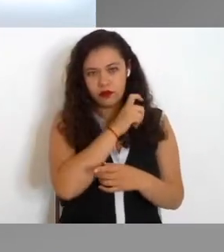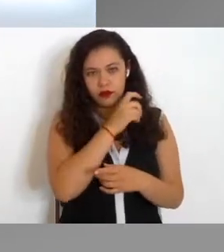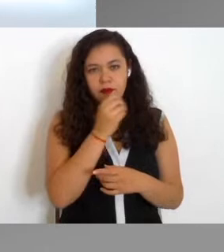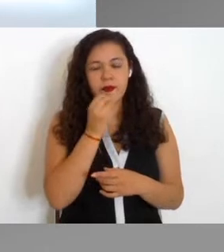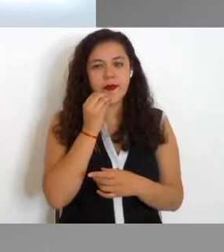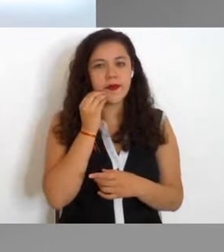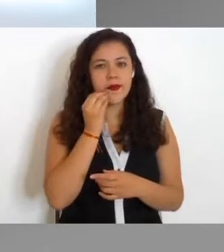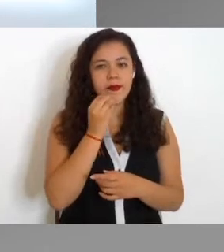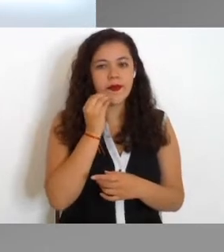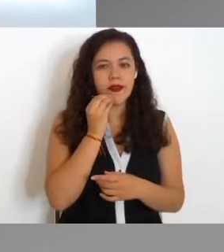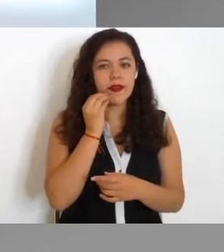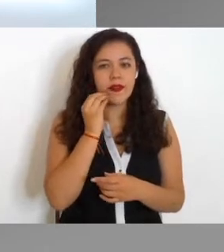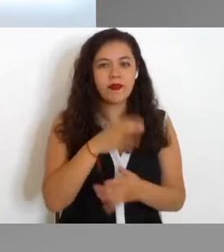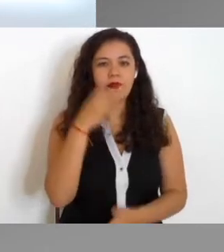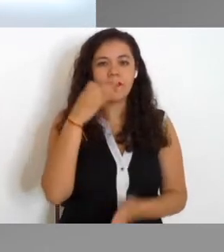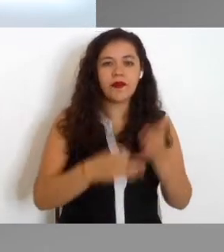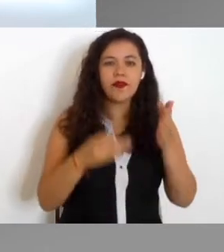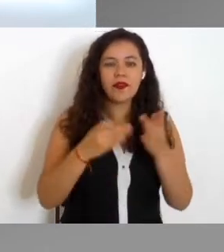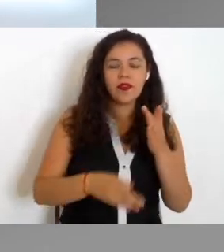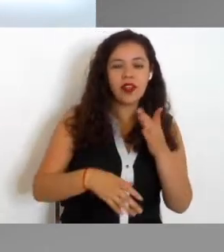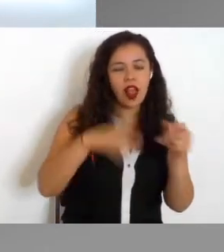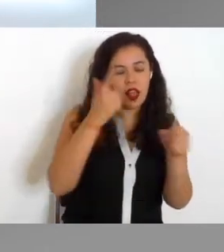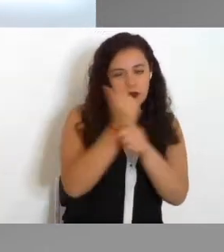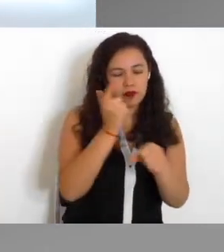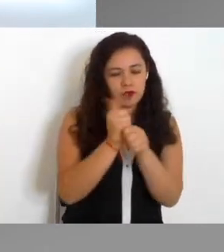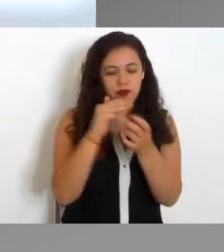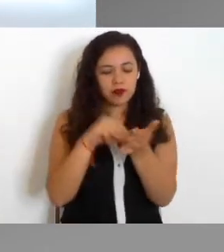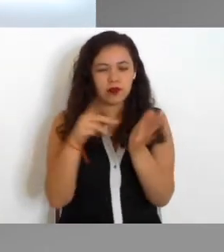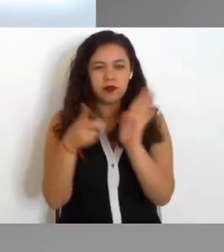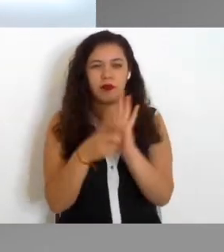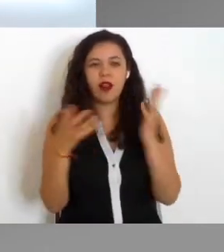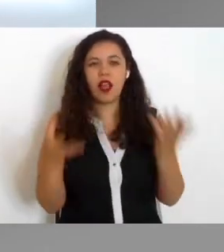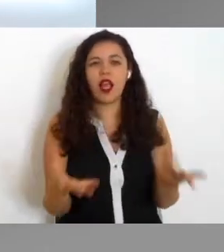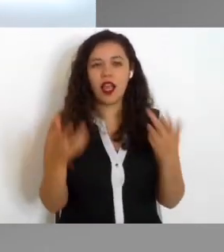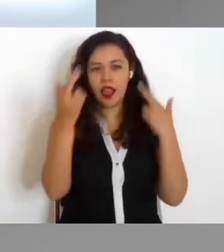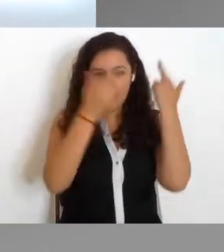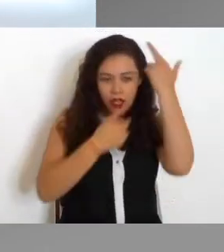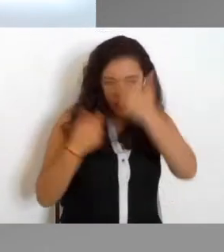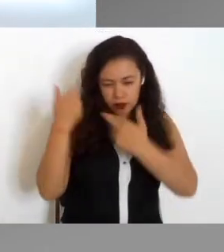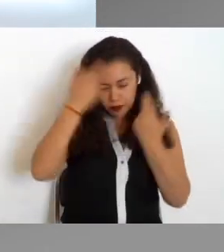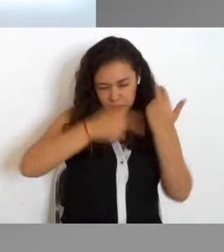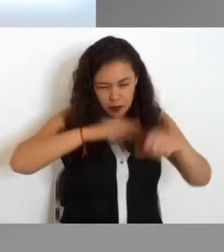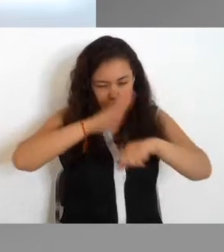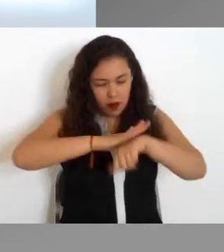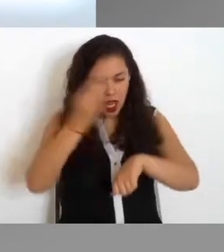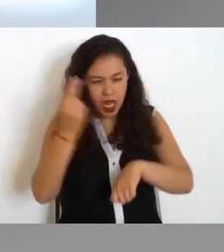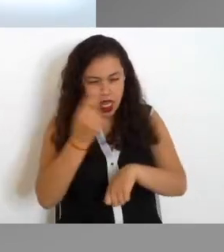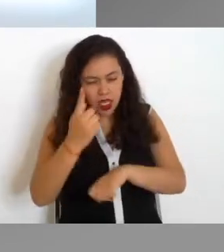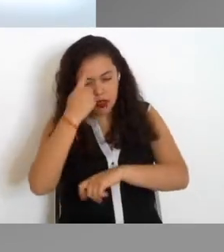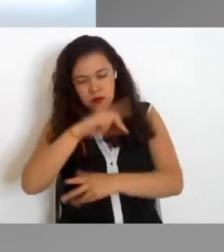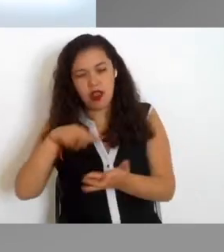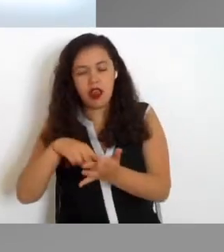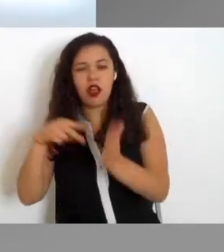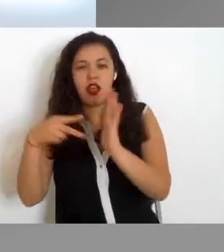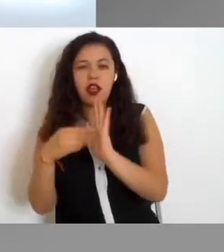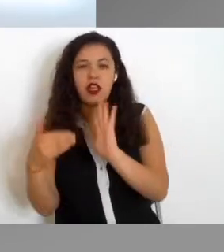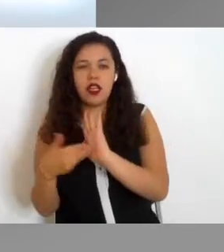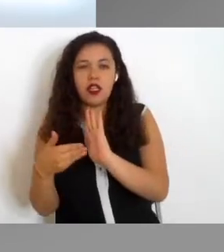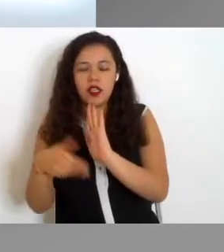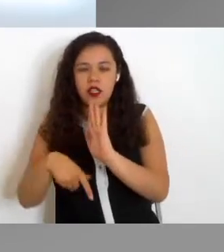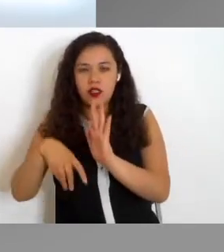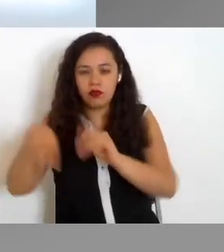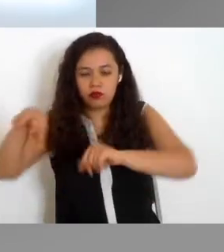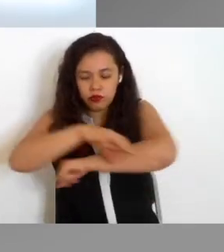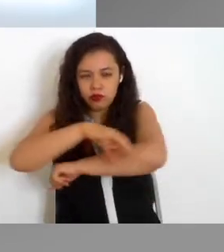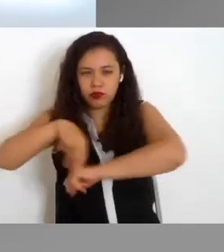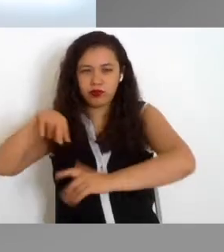de diagnóstico y metodologías, precisan de un mayor análisis y del diseño de estrategias que conviertan en realidad